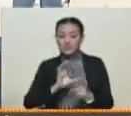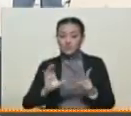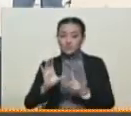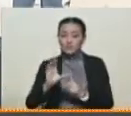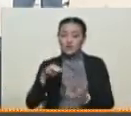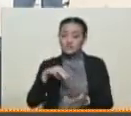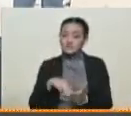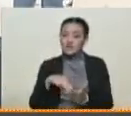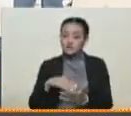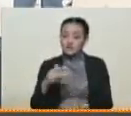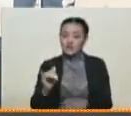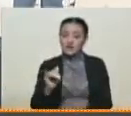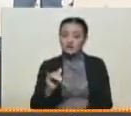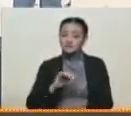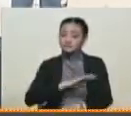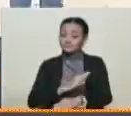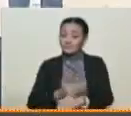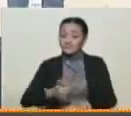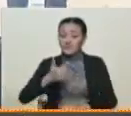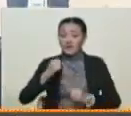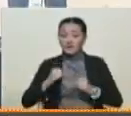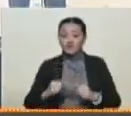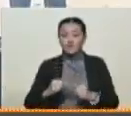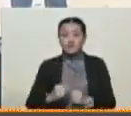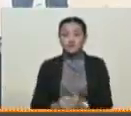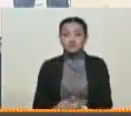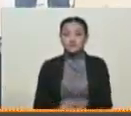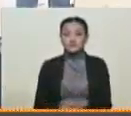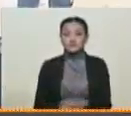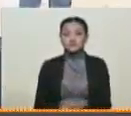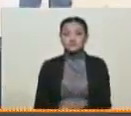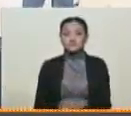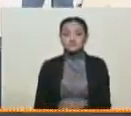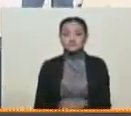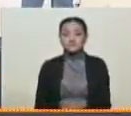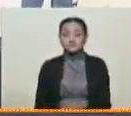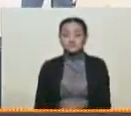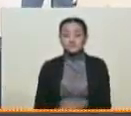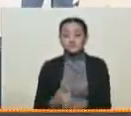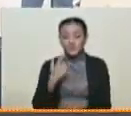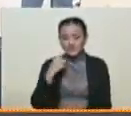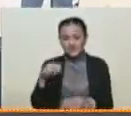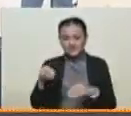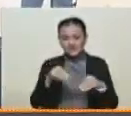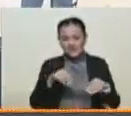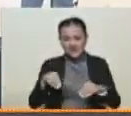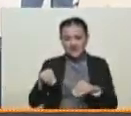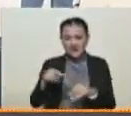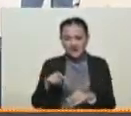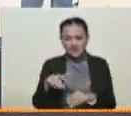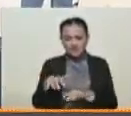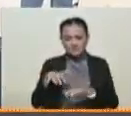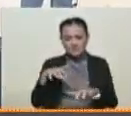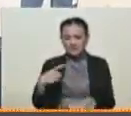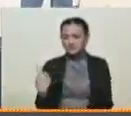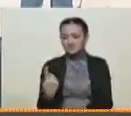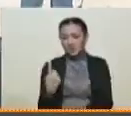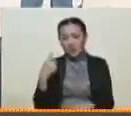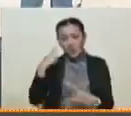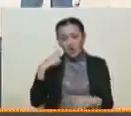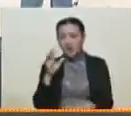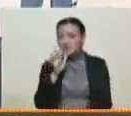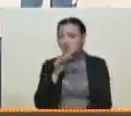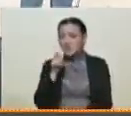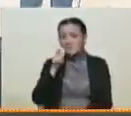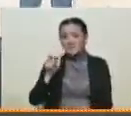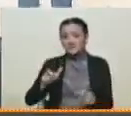es la principal fortaleza. Se han visto extraordinarios terrenos donde han construido ciudad y quedan solas porque no tienen alma,